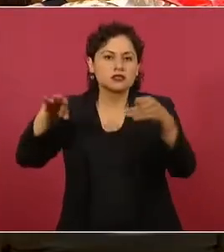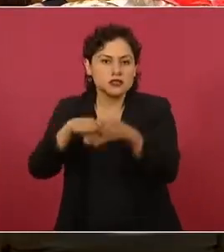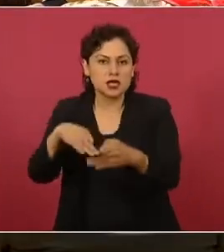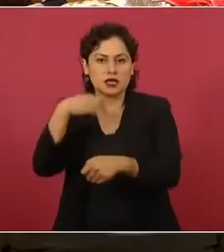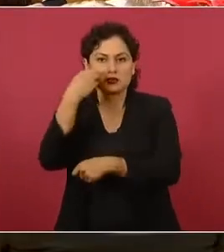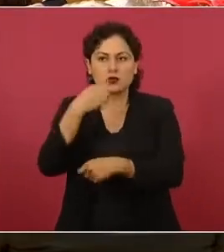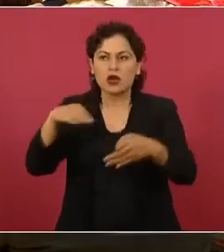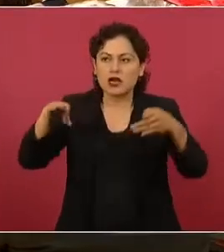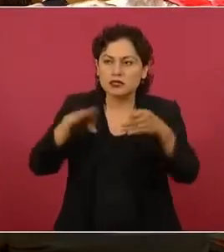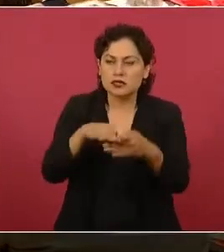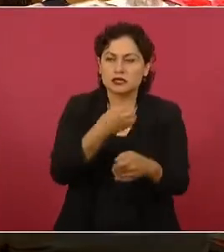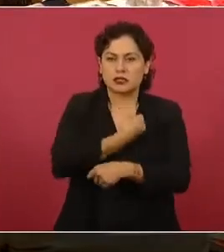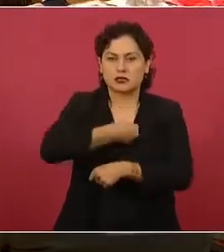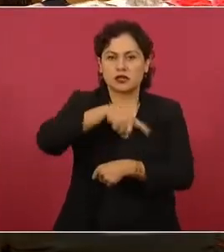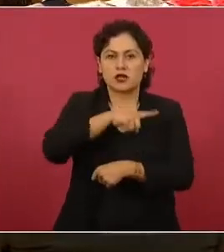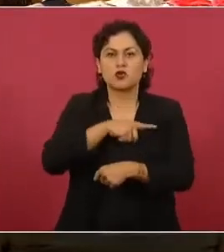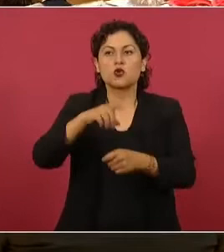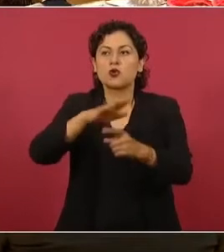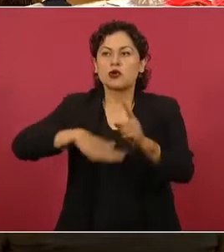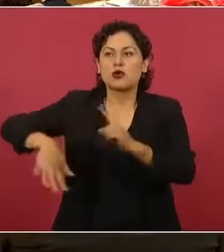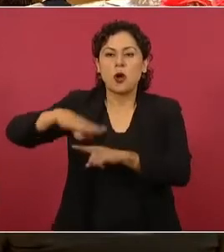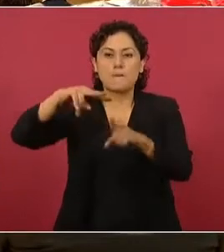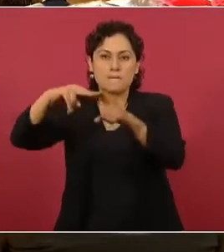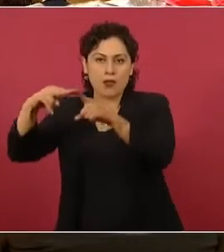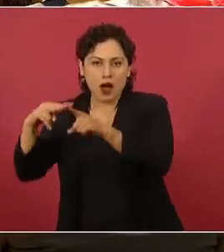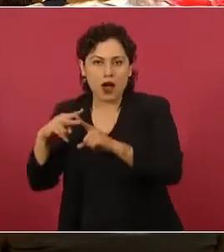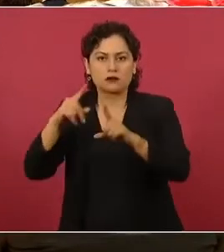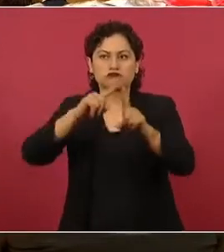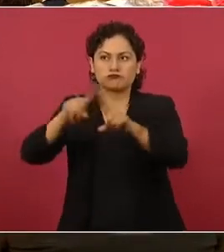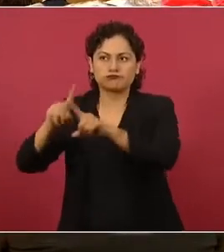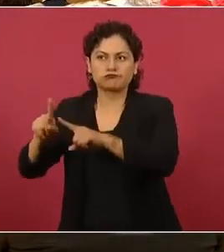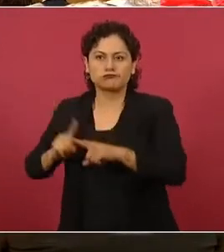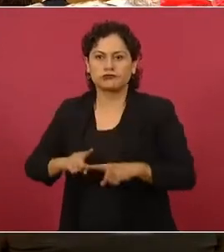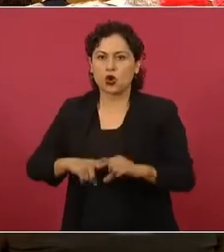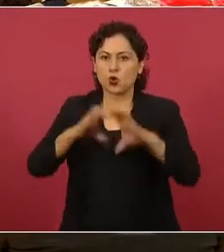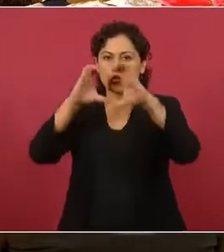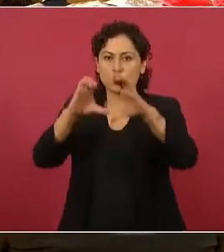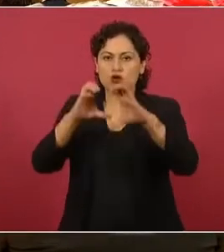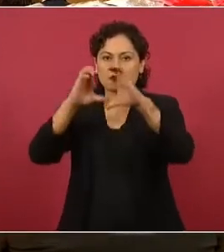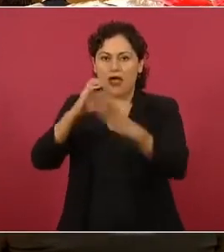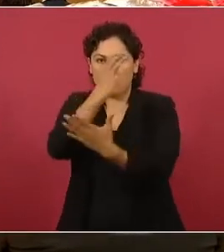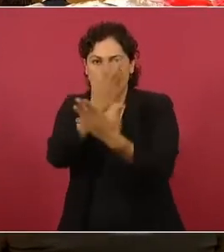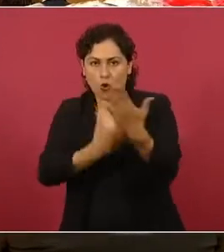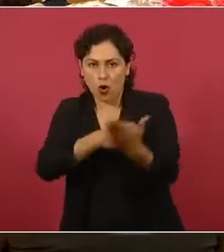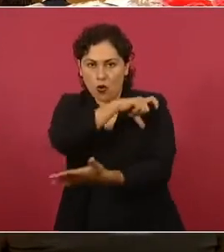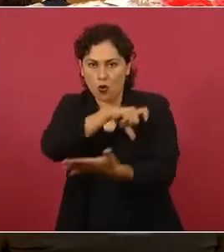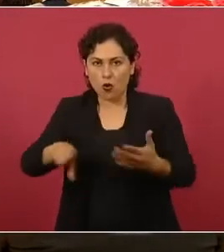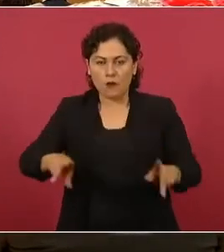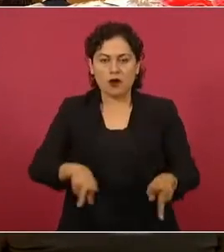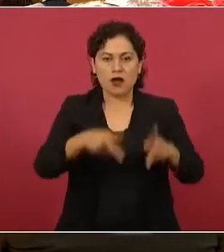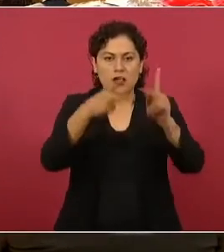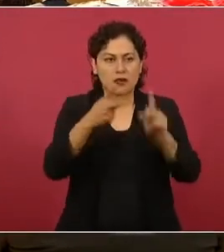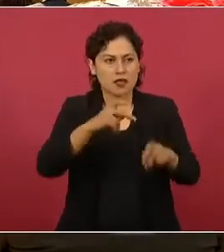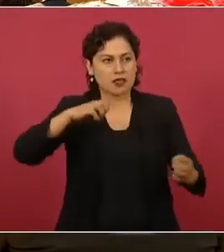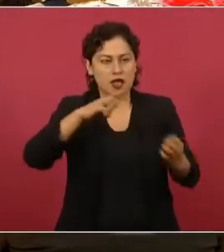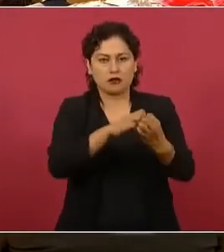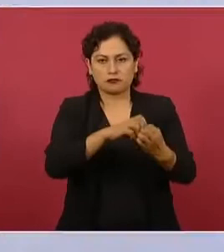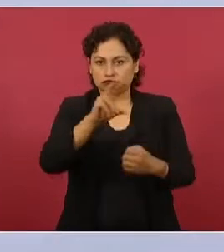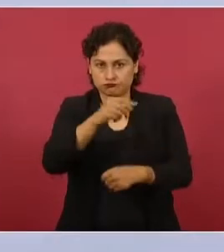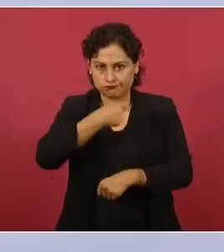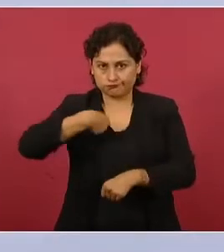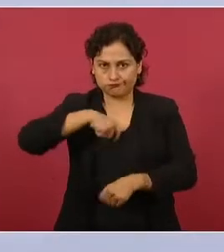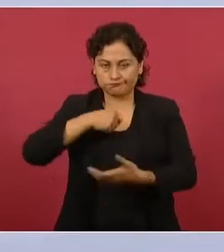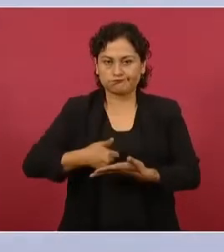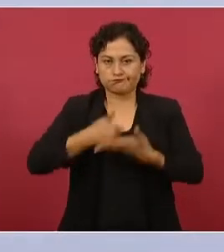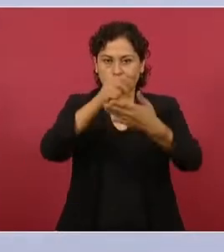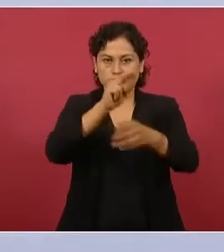vías primarias y una norma que evita que los contratos de compraventa engañen al trabajador. Lo anterior no hubiera sido posible, señor presidente,